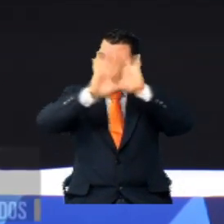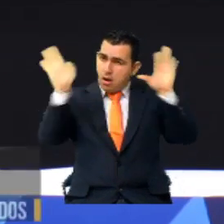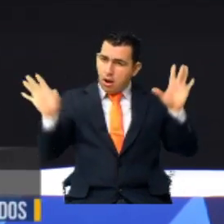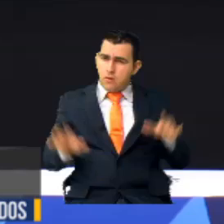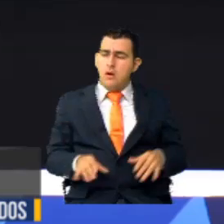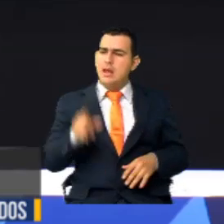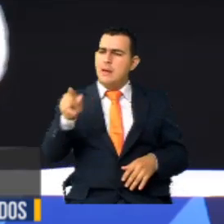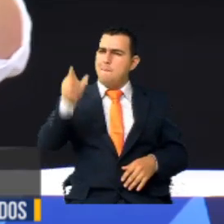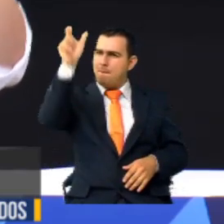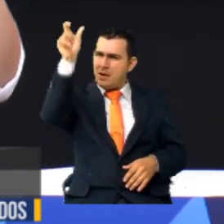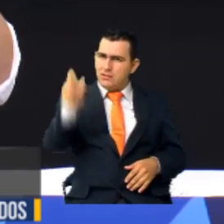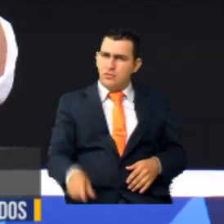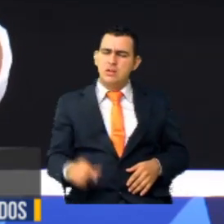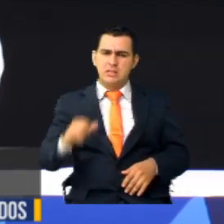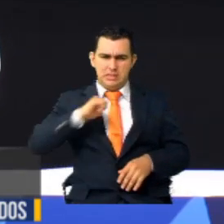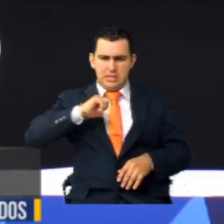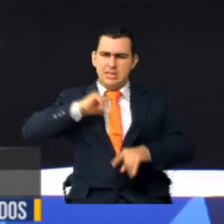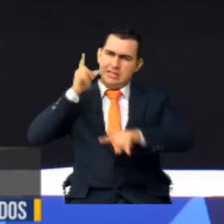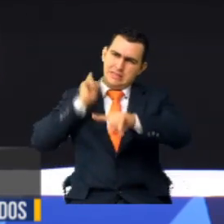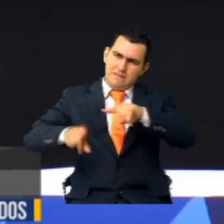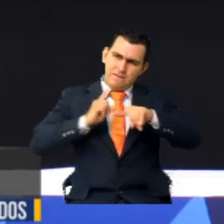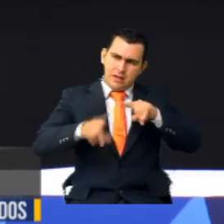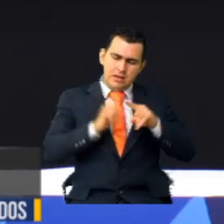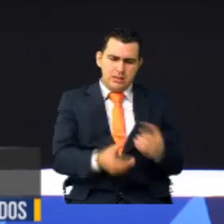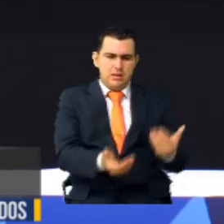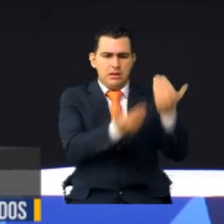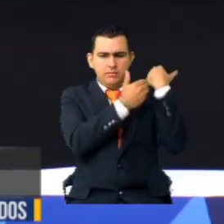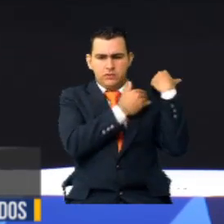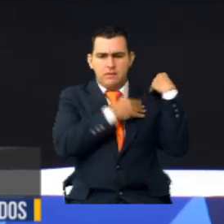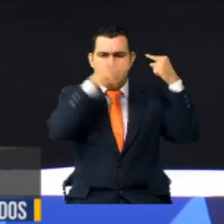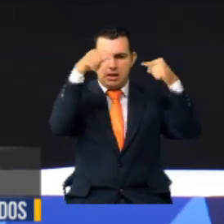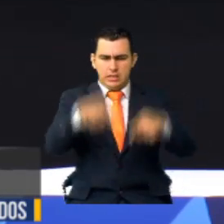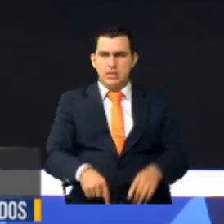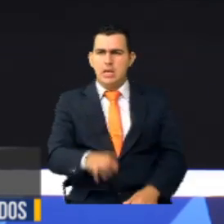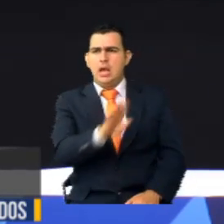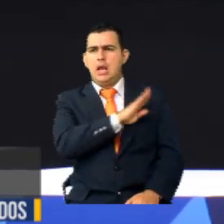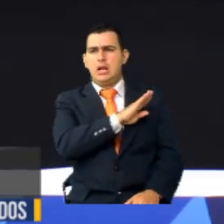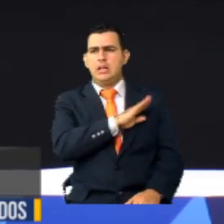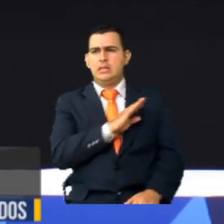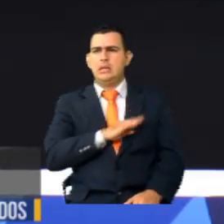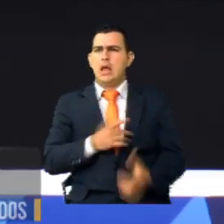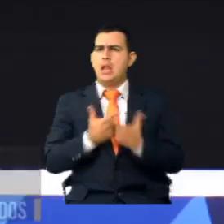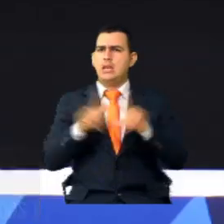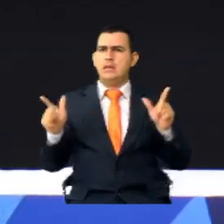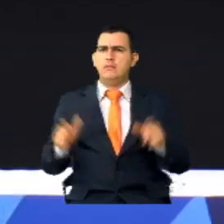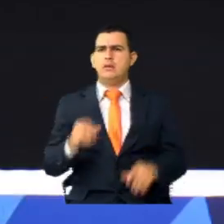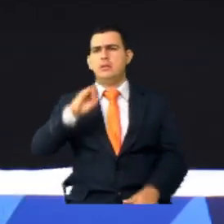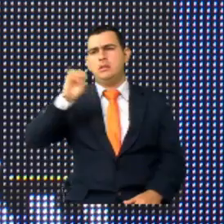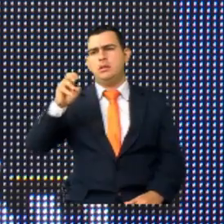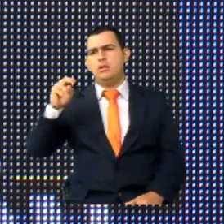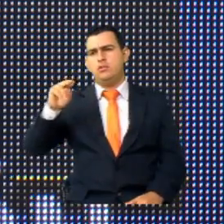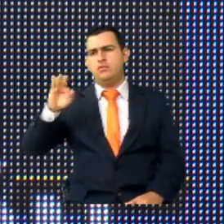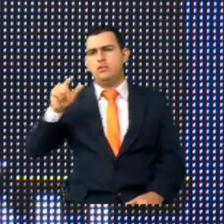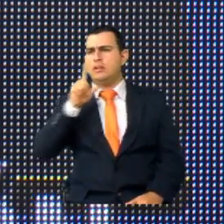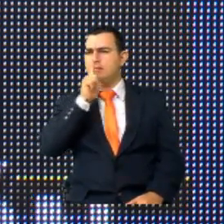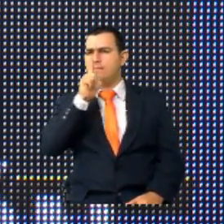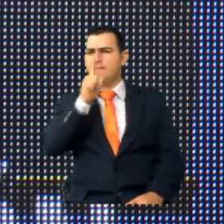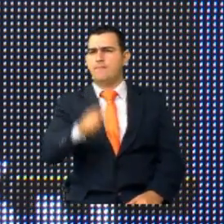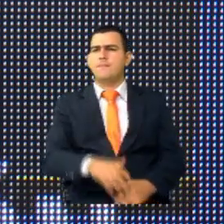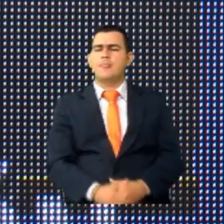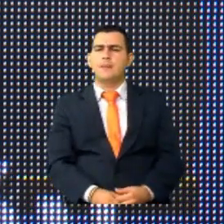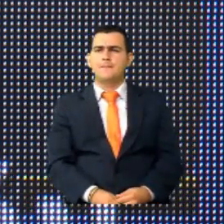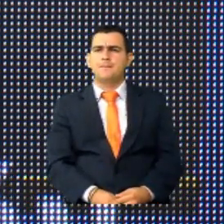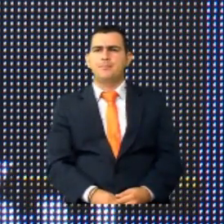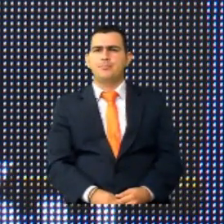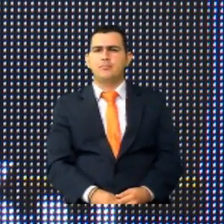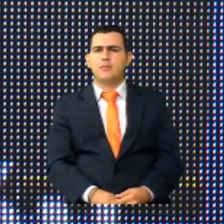la persona que ocupe los diferentes puestos y cargos que va en la alcaldía libre de Jonathan Vázquez. Gracias, candidato. La